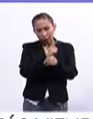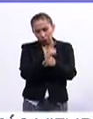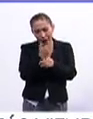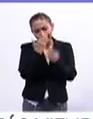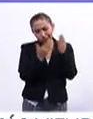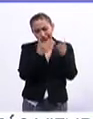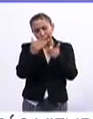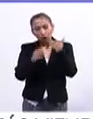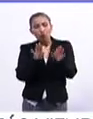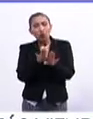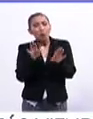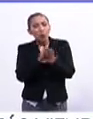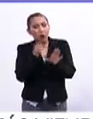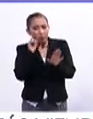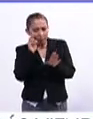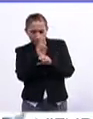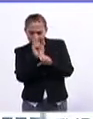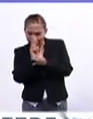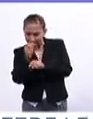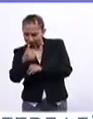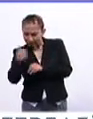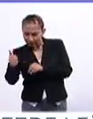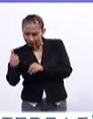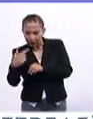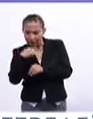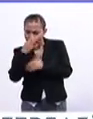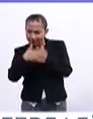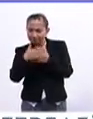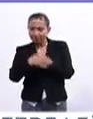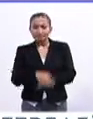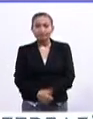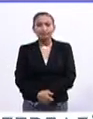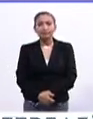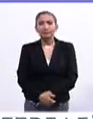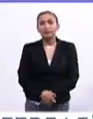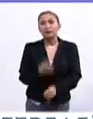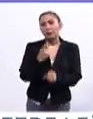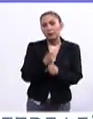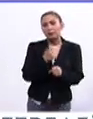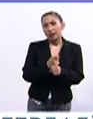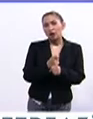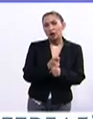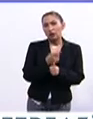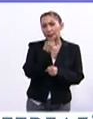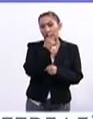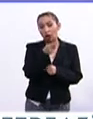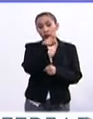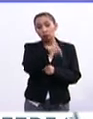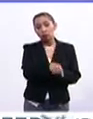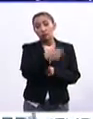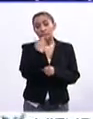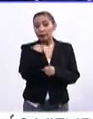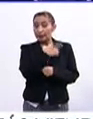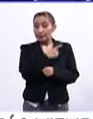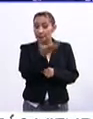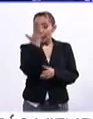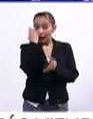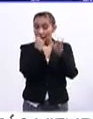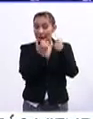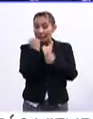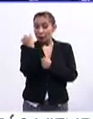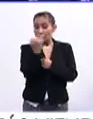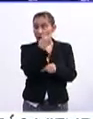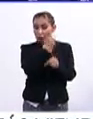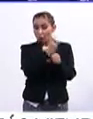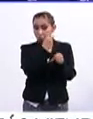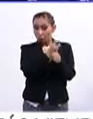formación, cómo ir siguiendo los pasos y a dónde acercarse. Mira, yo la primera recomendación que haría sería estudiar idiomas, un segundo